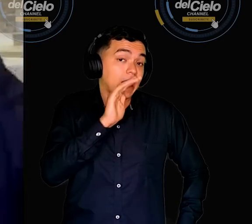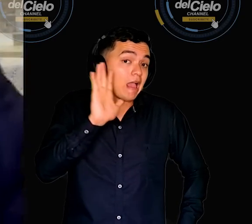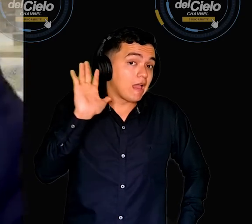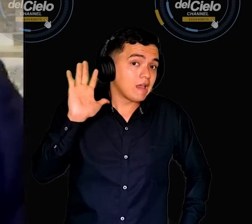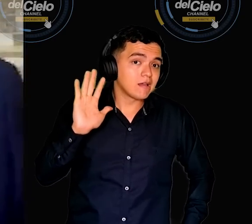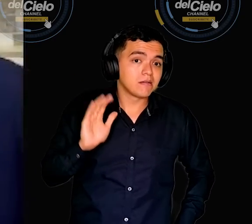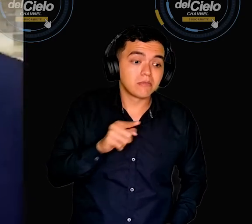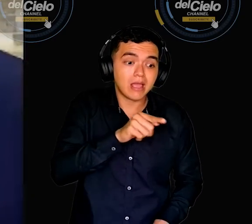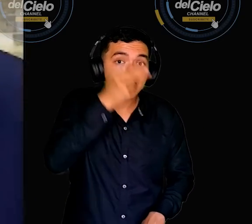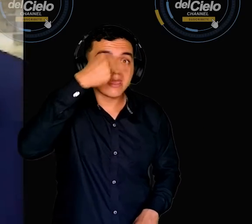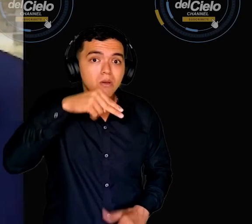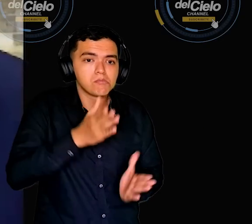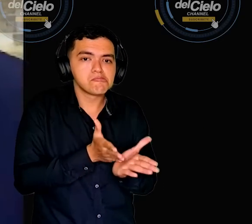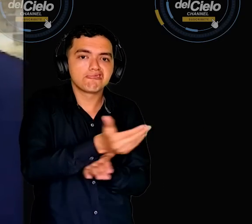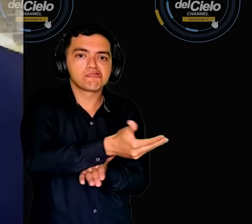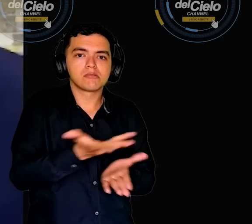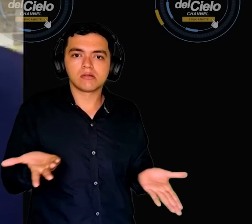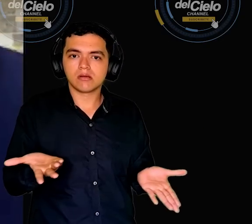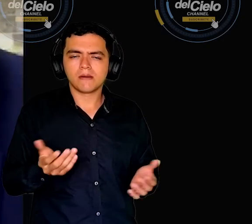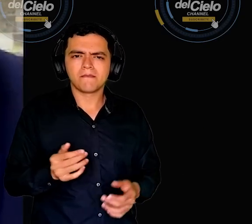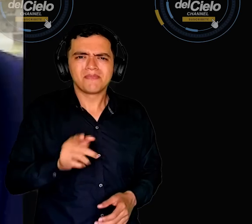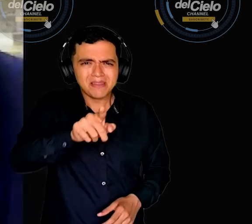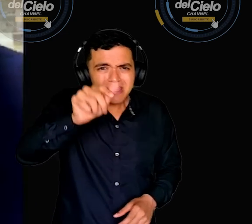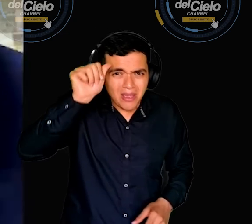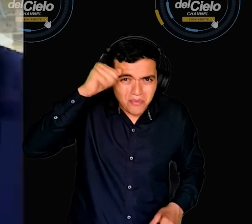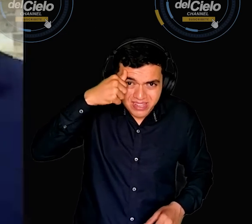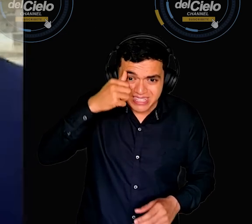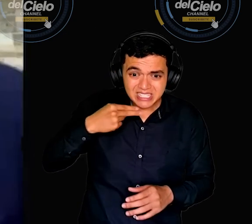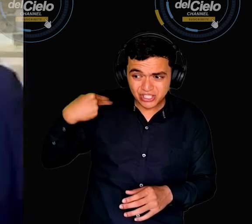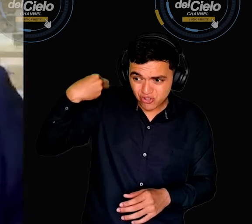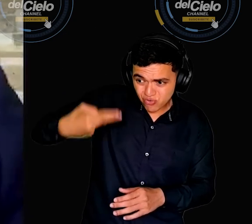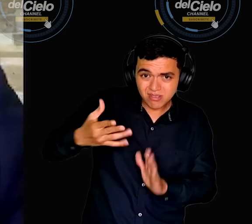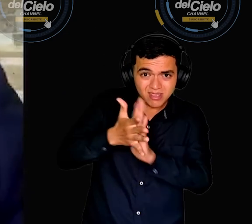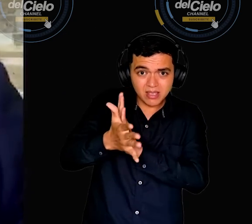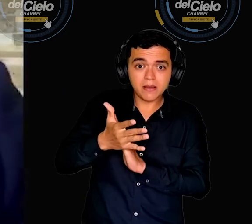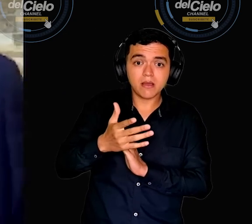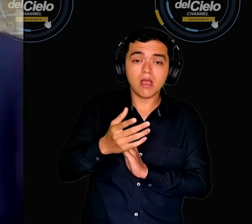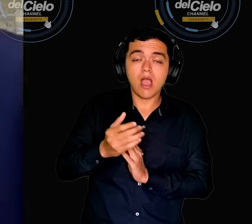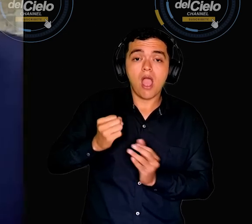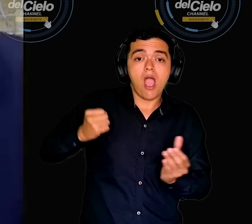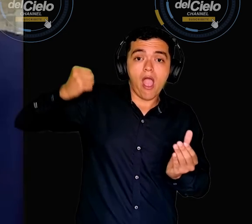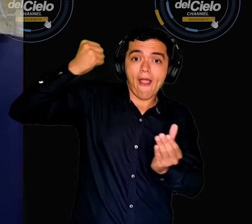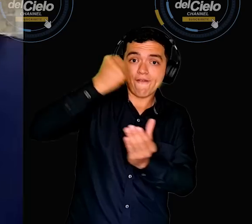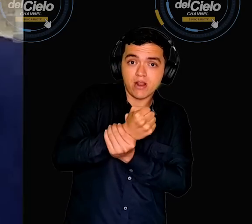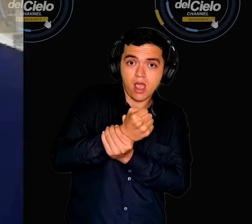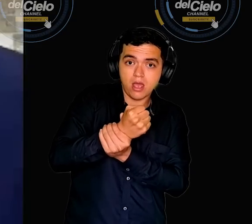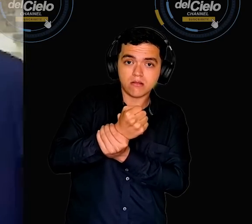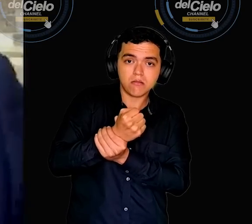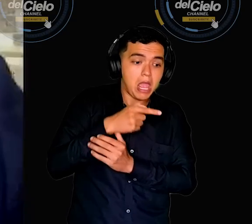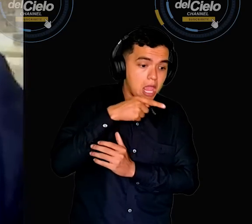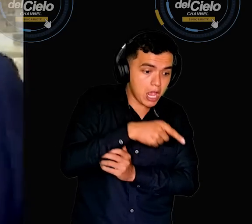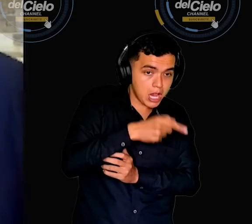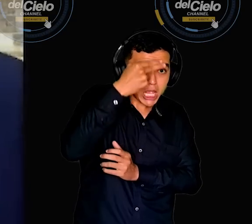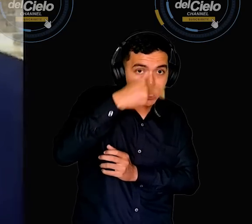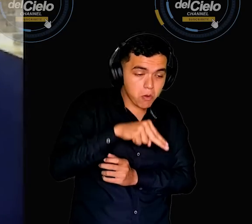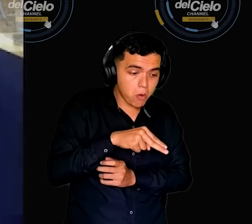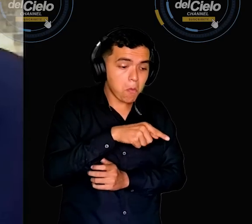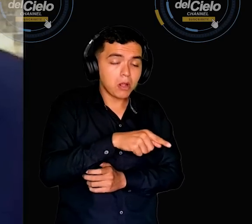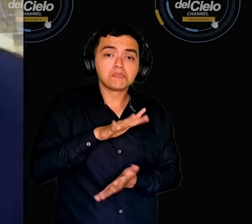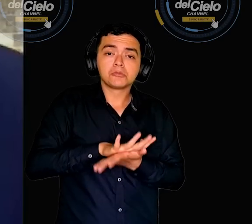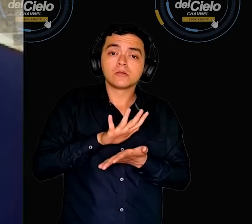Pero el profeta los llevó, el sacerdote, y les ofreció vino, y ellos dijeron, no, nosotros no tomamos